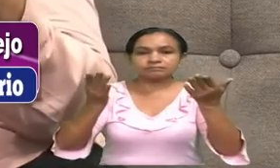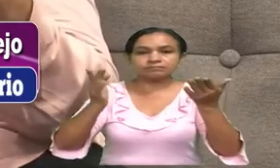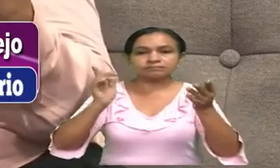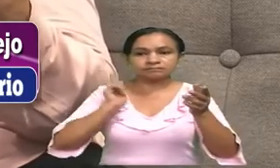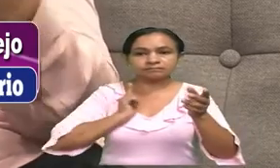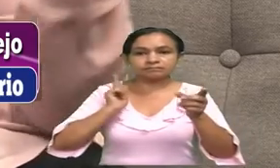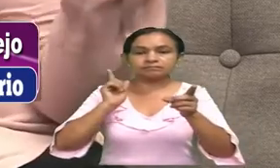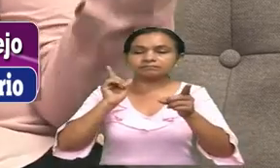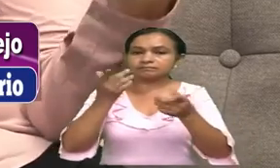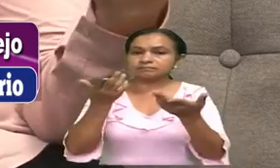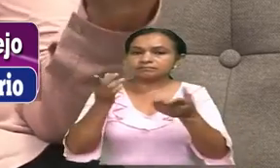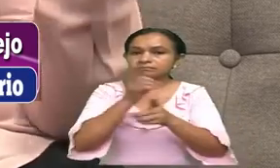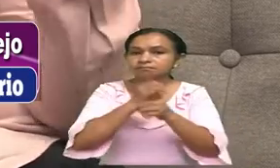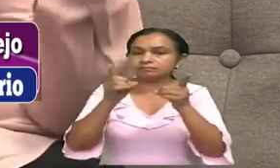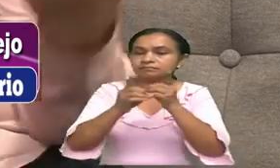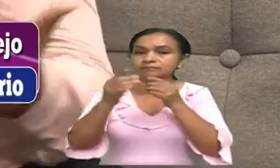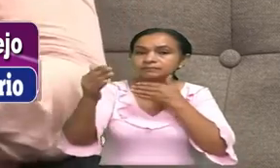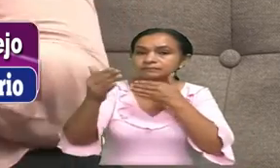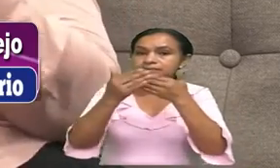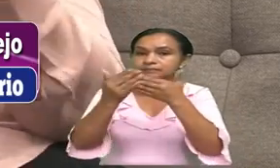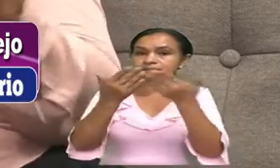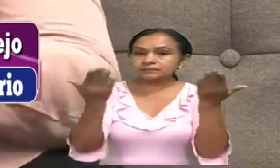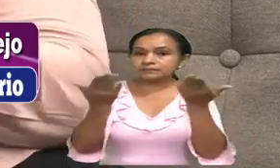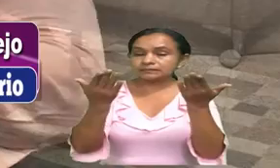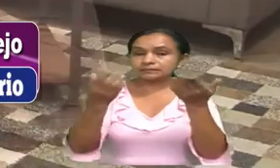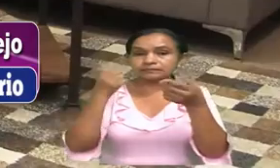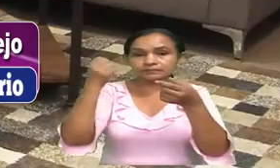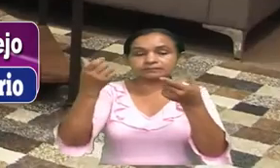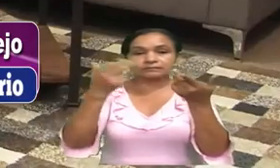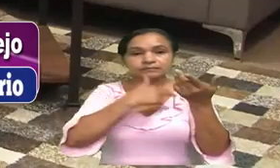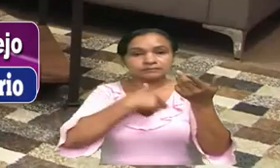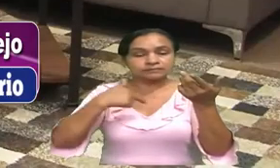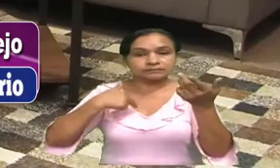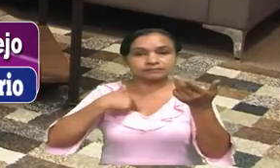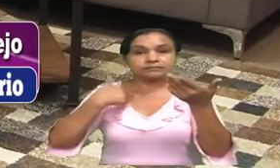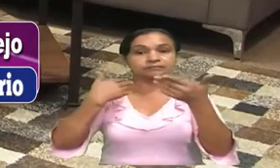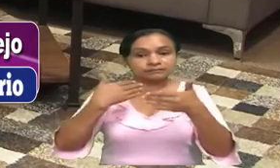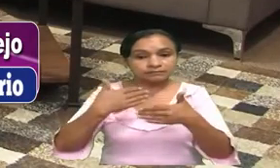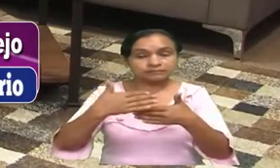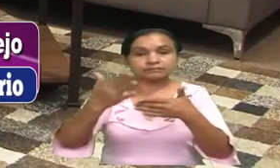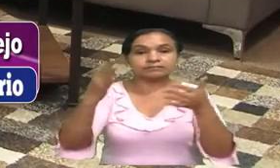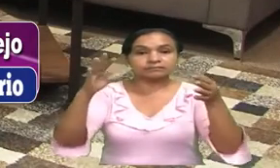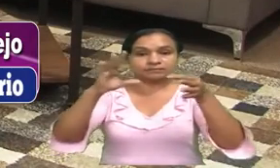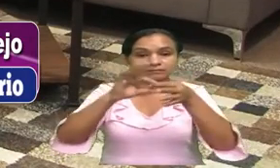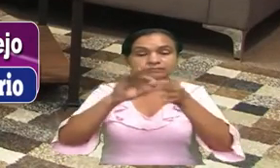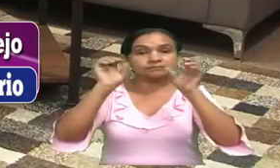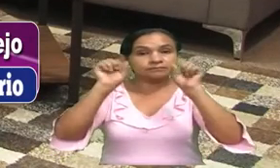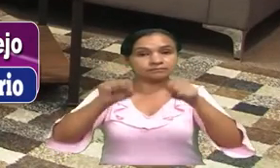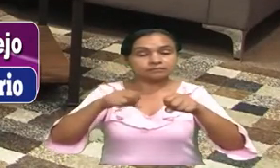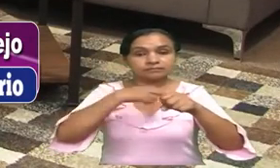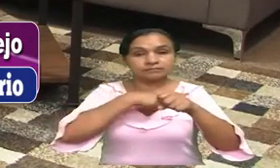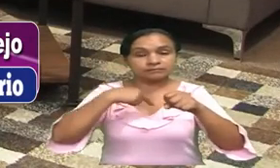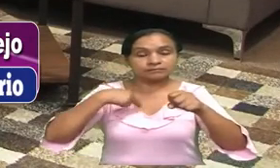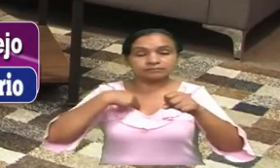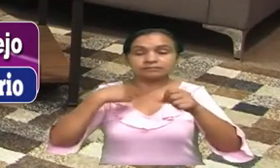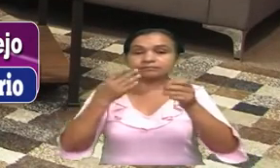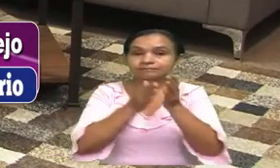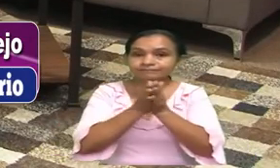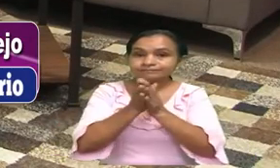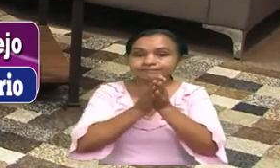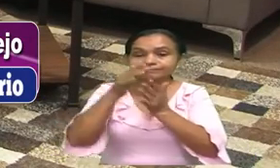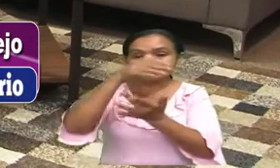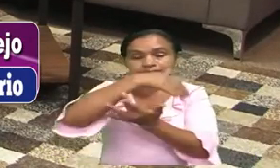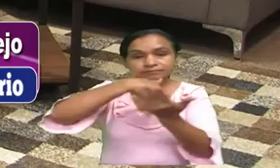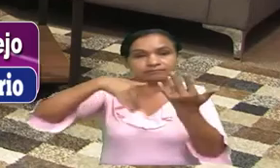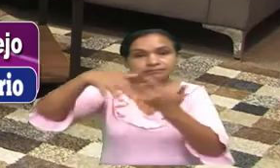ese referente muy cercano. Además, tenemos una historia, una vinculación en común. Que podemos, o sea, tenemos que aprovechar toda esa